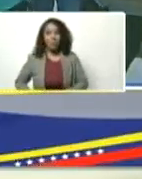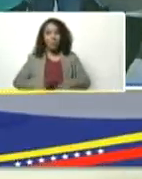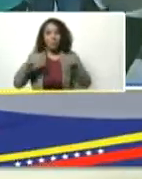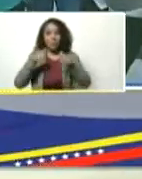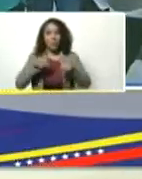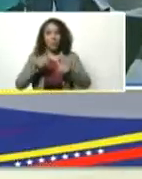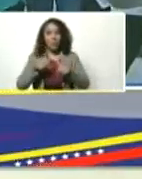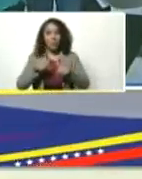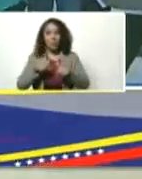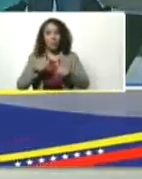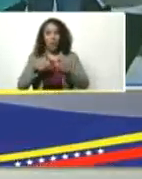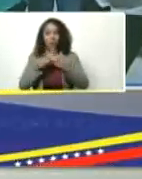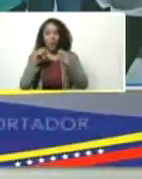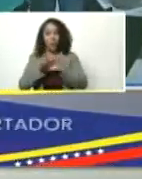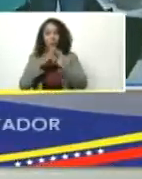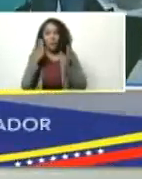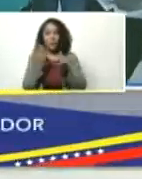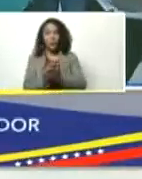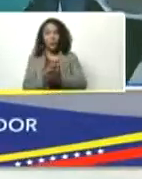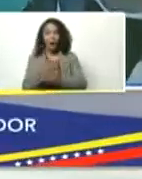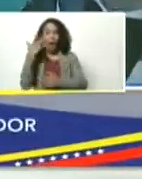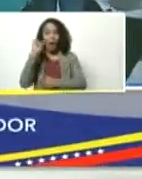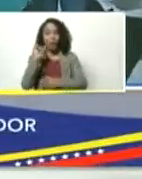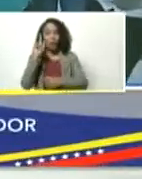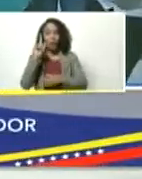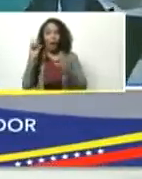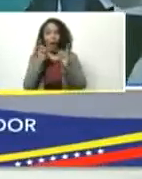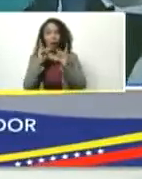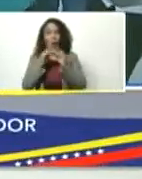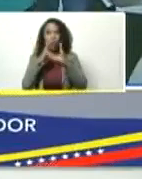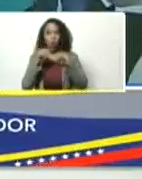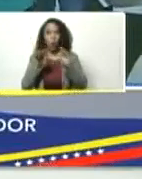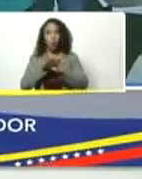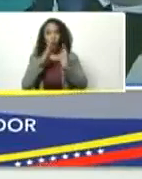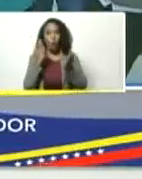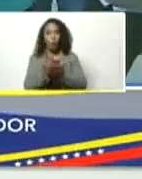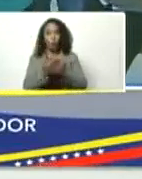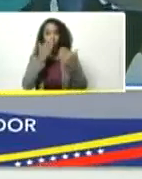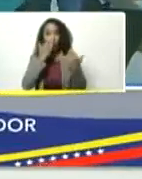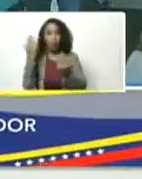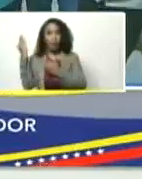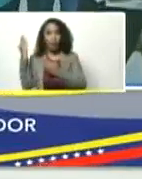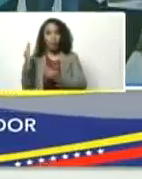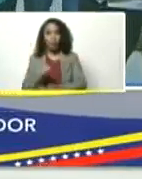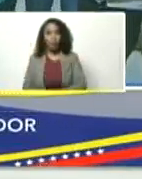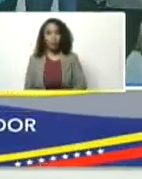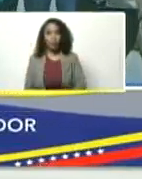a todo el mundo. Encontramos una hamaca en todo el mundo. Presidente, adelante.